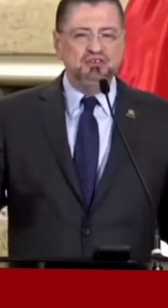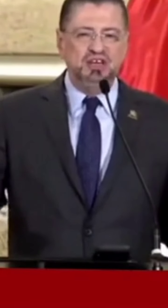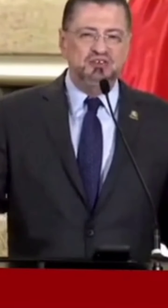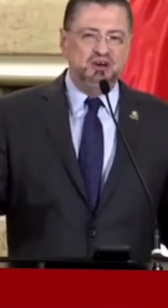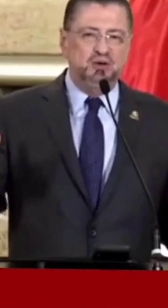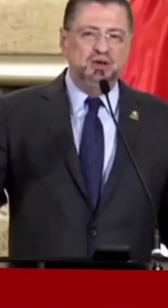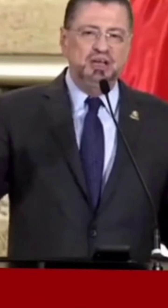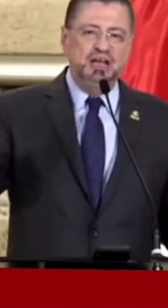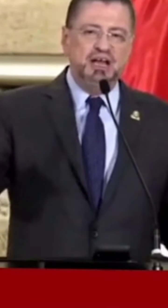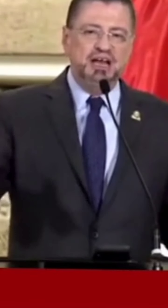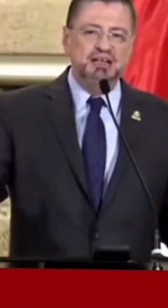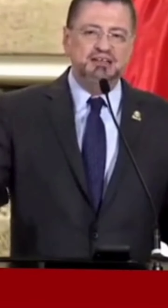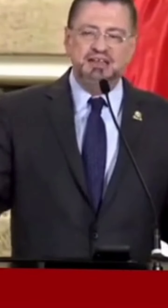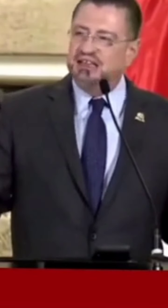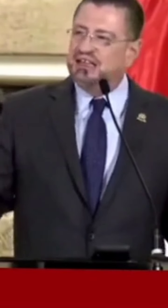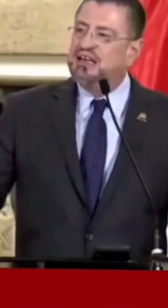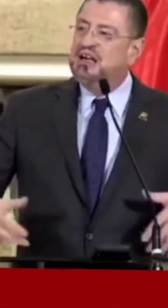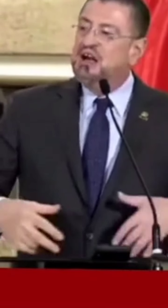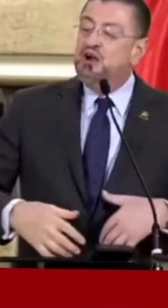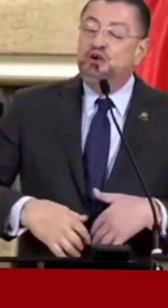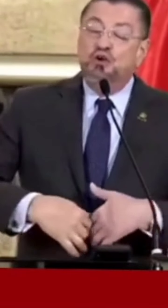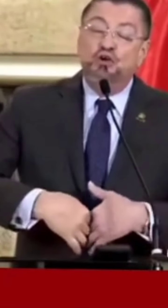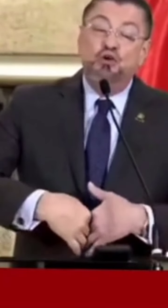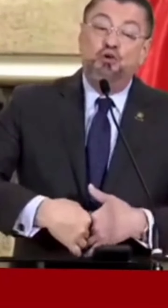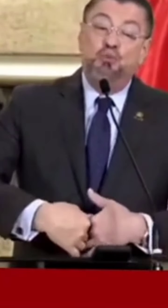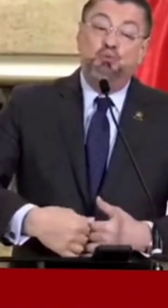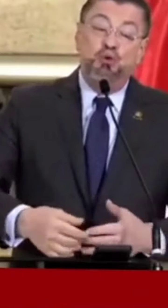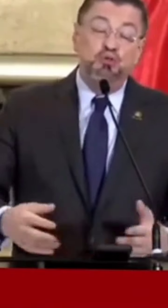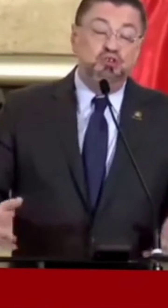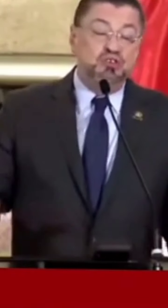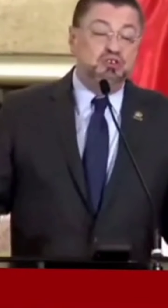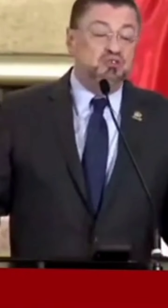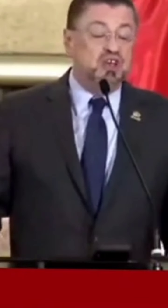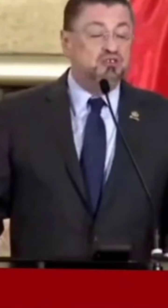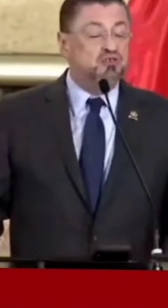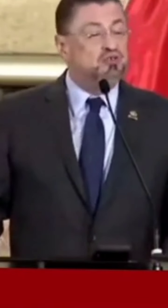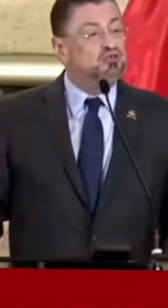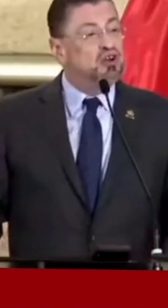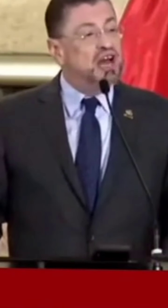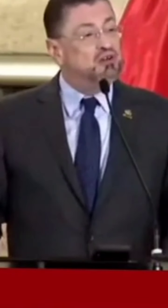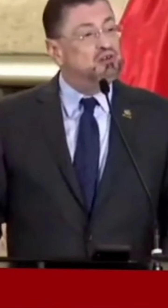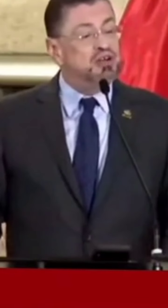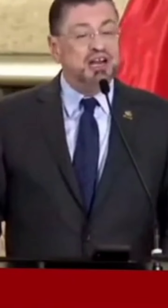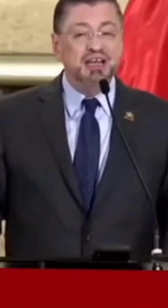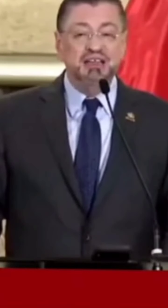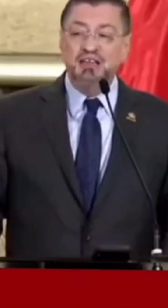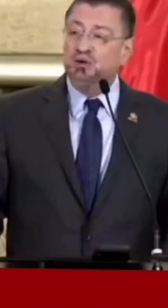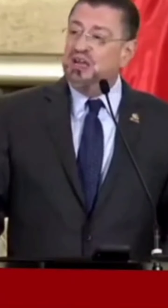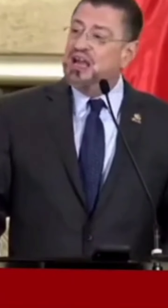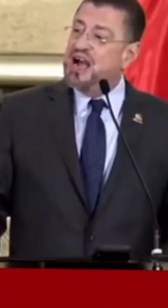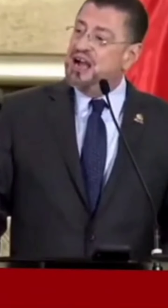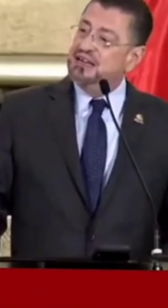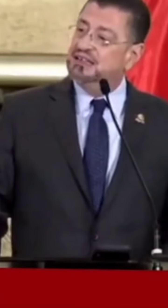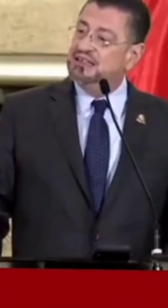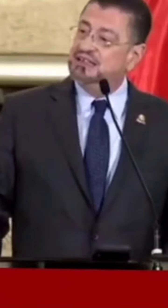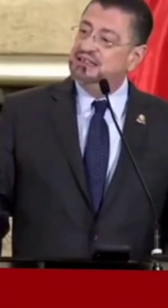Nación, CR Hoy y Canal 7 por muchísimos años controlaron lo que la gente